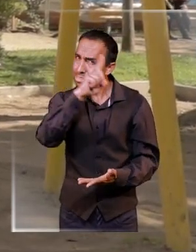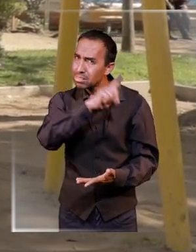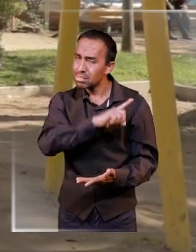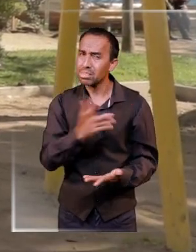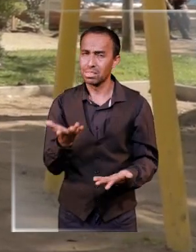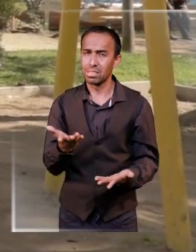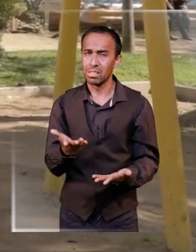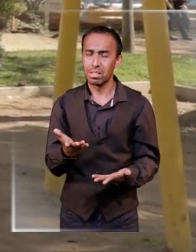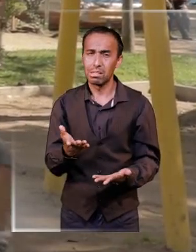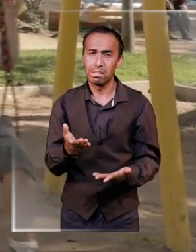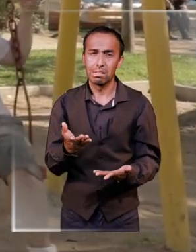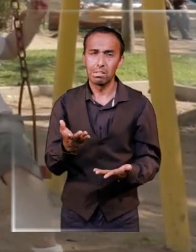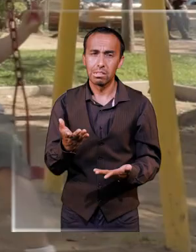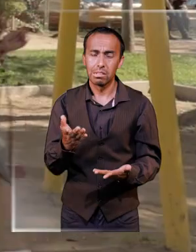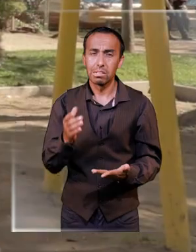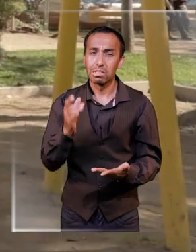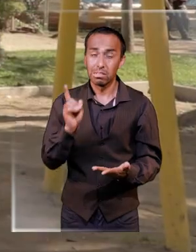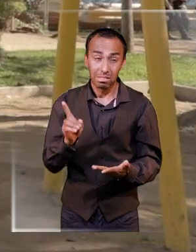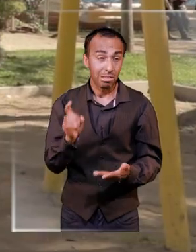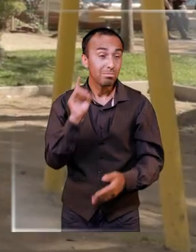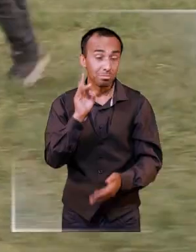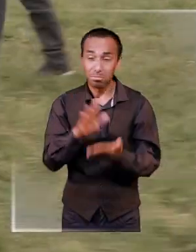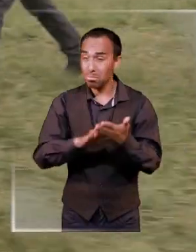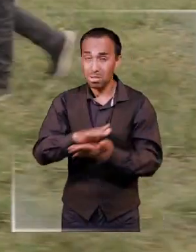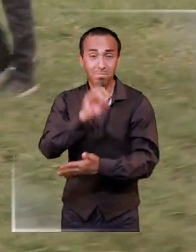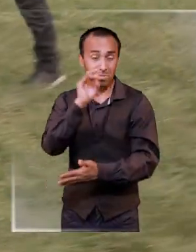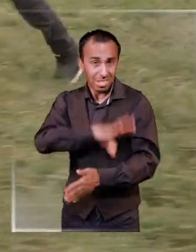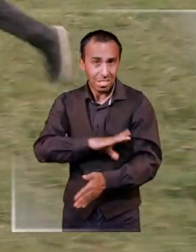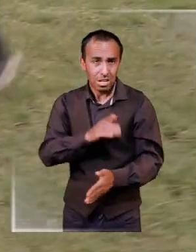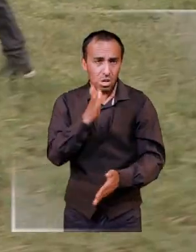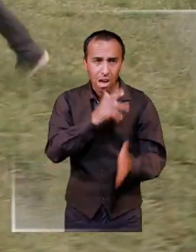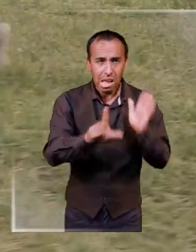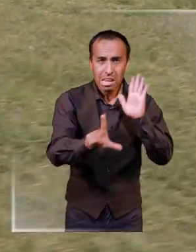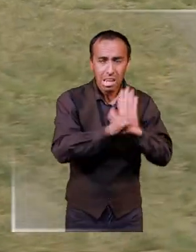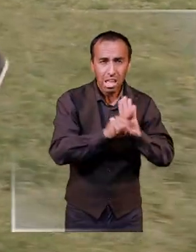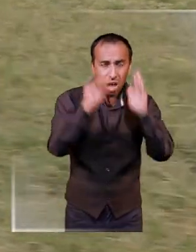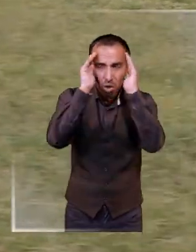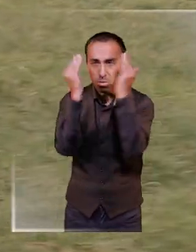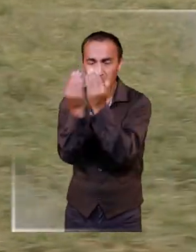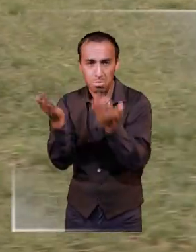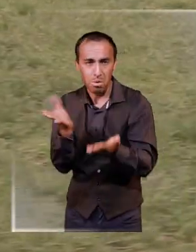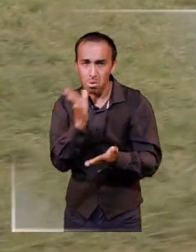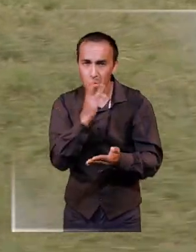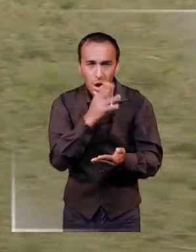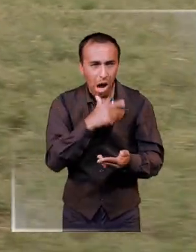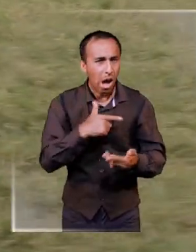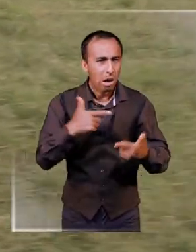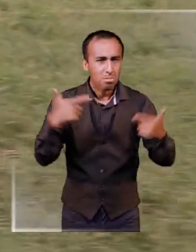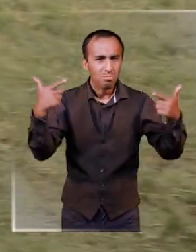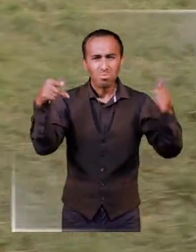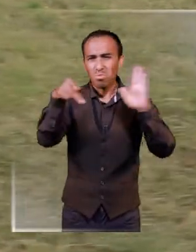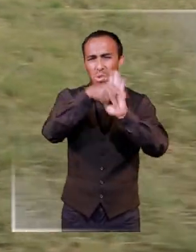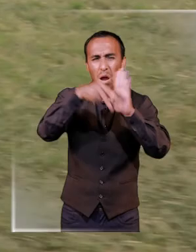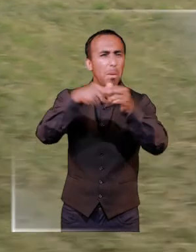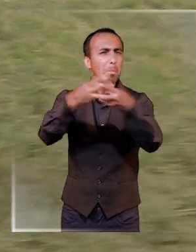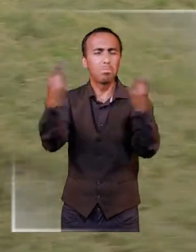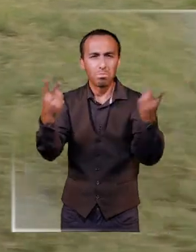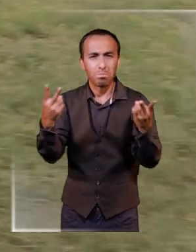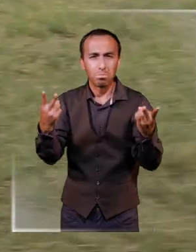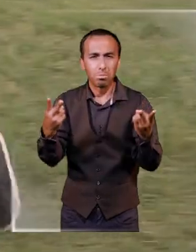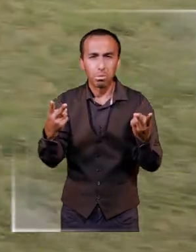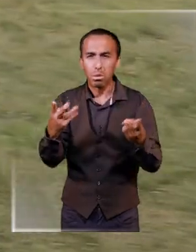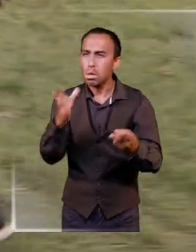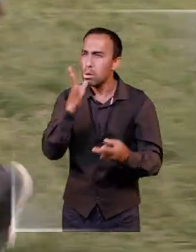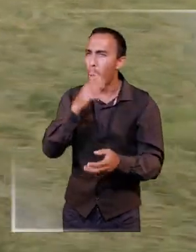eso es muy complicado, muy complejo. O sea, estar en un país que no tiene ley de autismo, que no tiene política pública para el autismo, que no lo